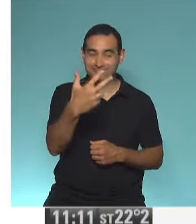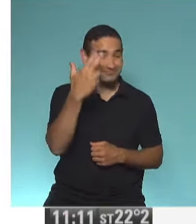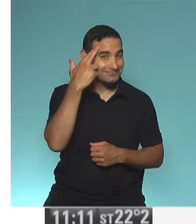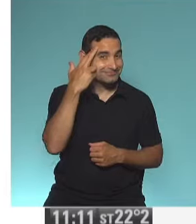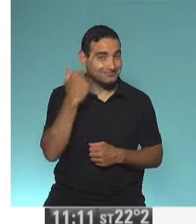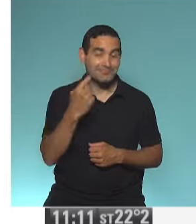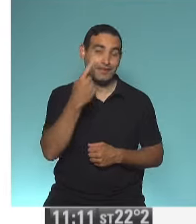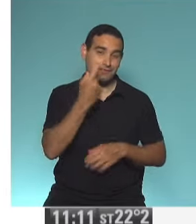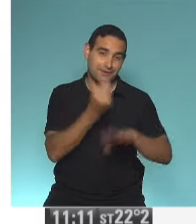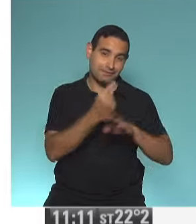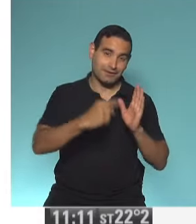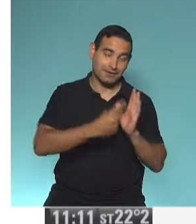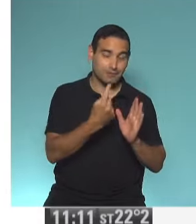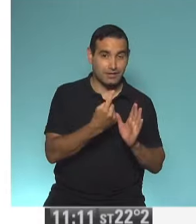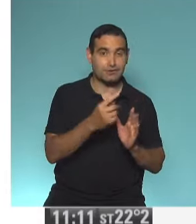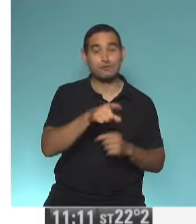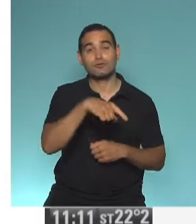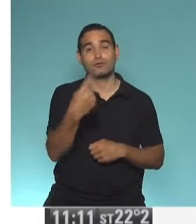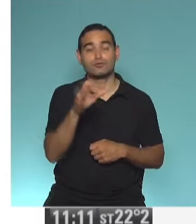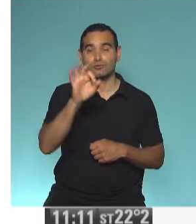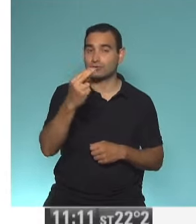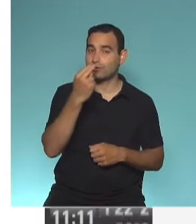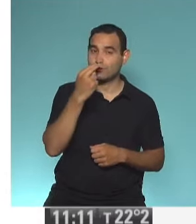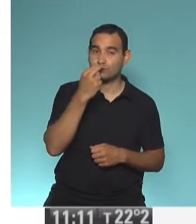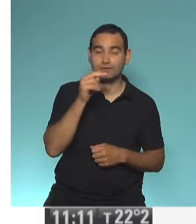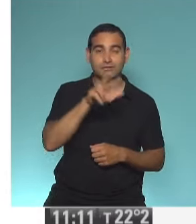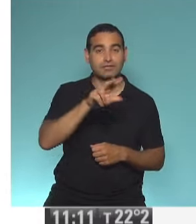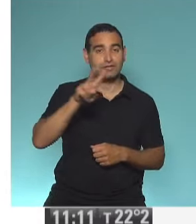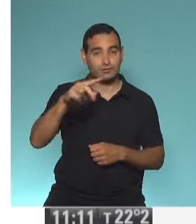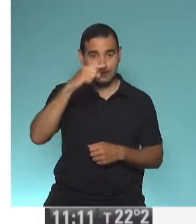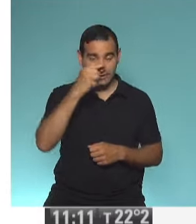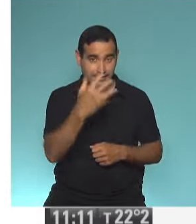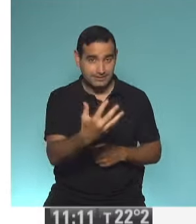11-3275-2139 si estás en la ciudad de Buenos Aires y